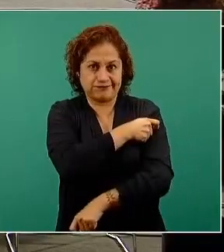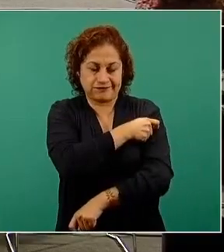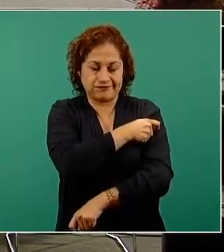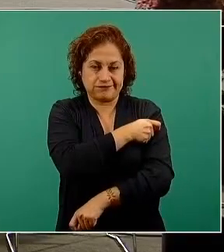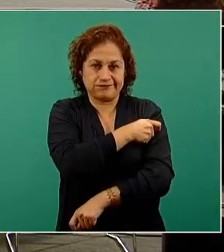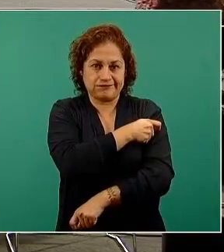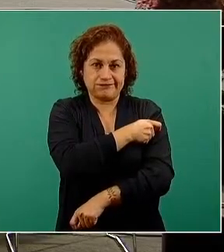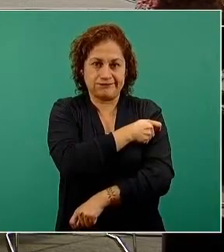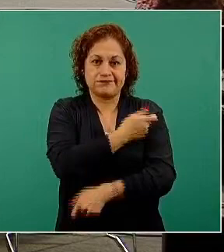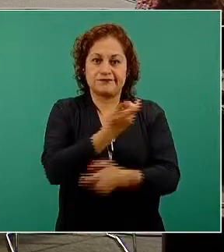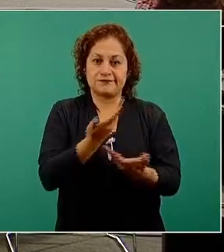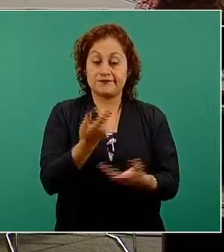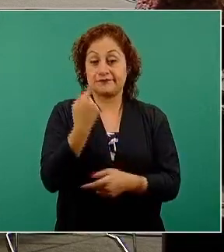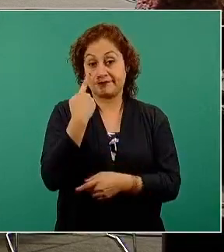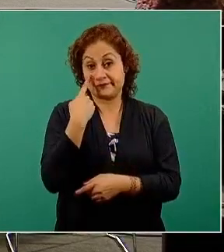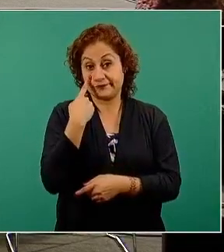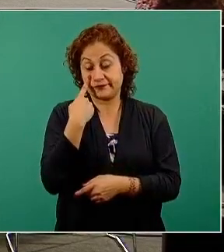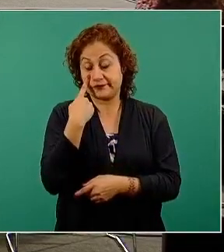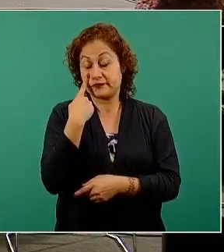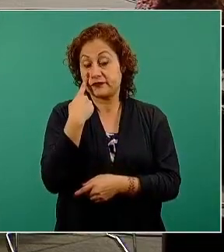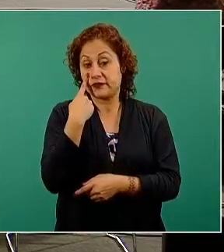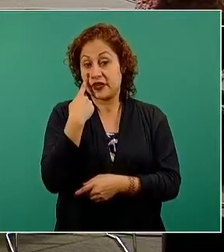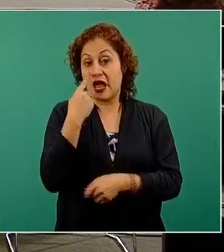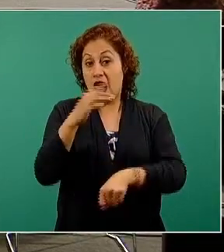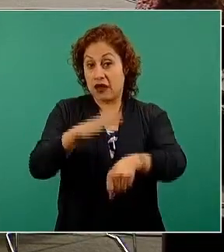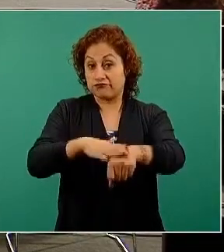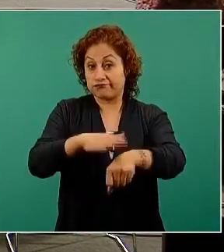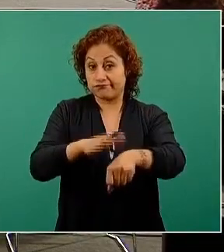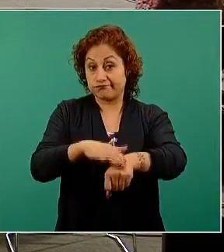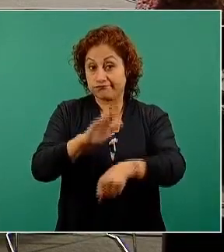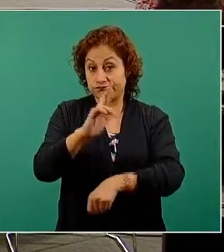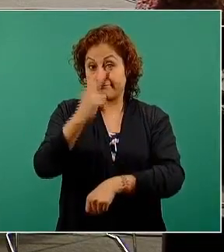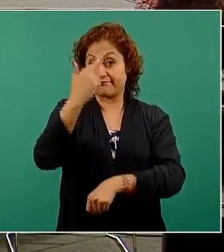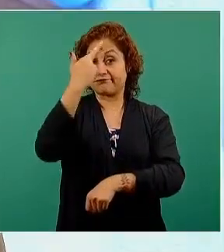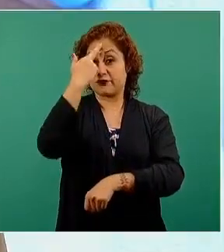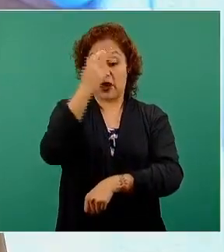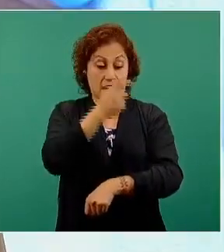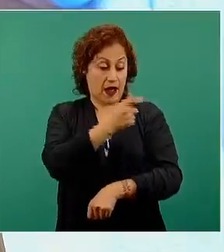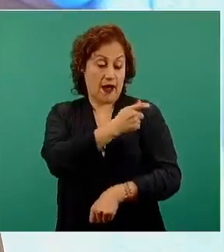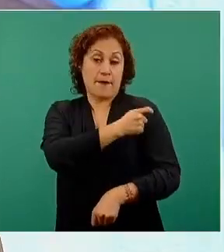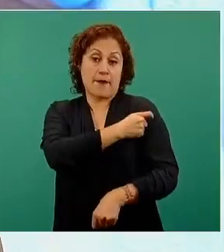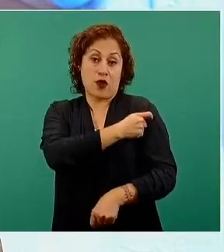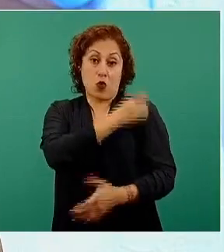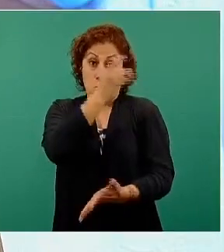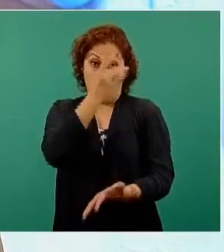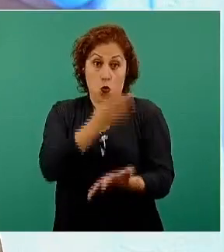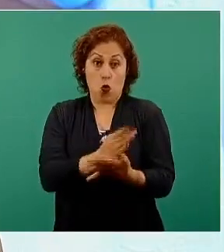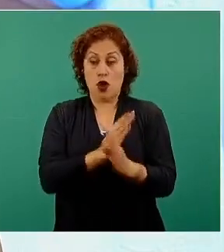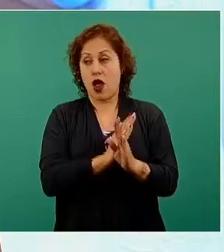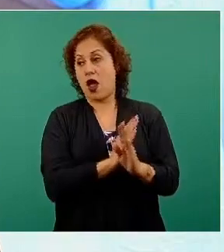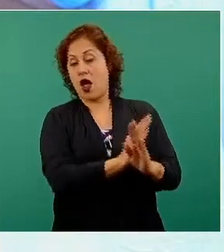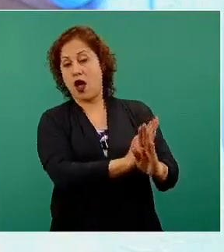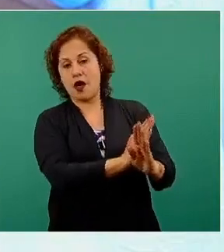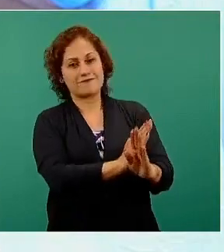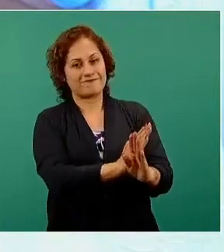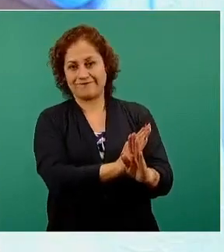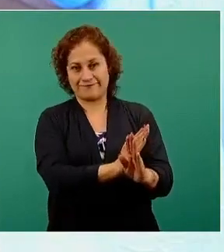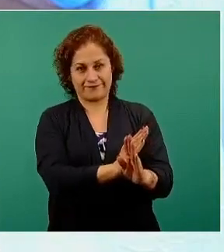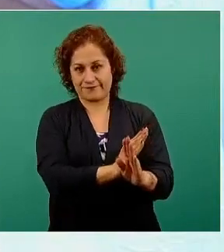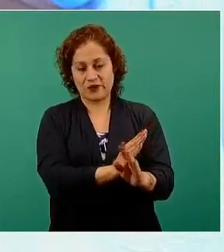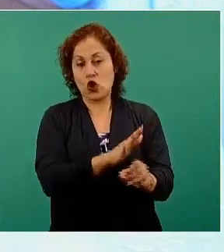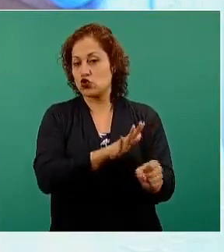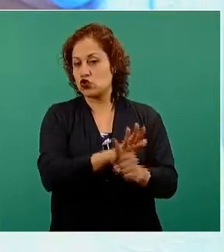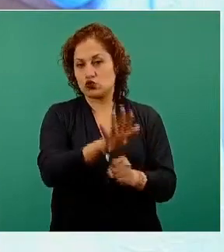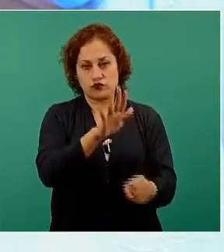no es el único herramienta que tenemos de prevención. Tampoco es suficiente, ¿no? Son 2 conceptos